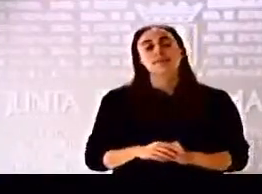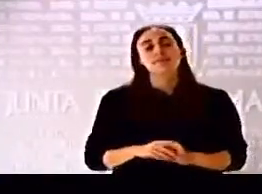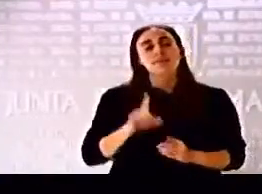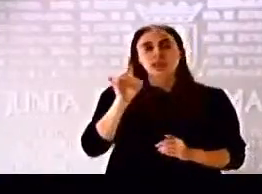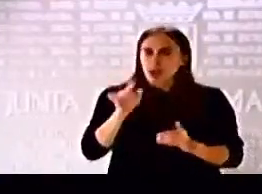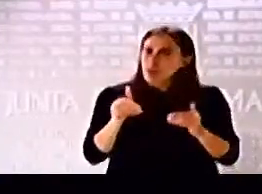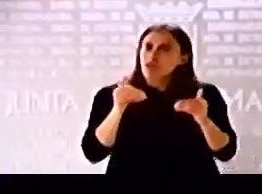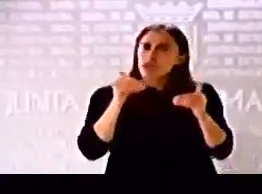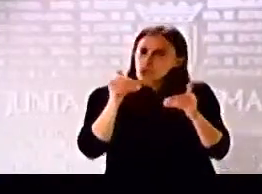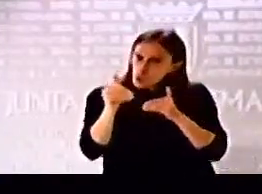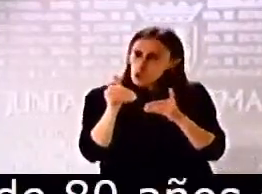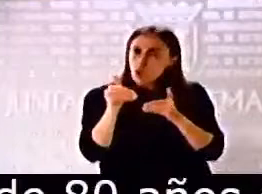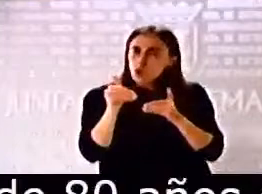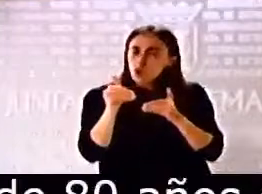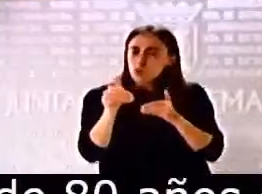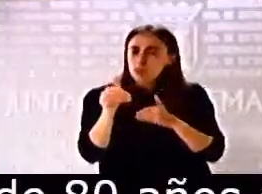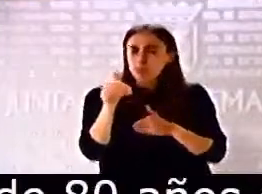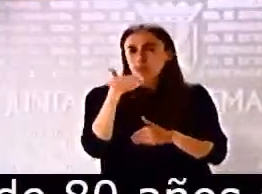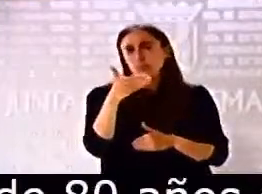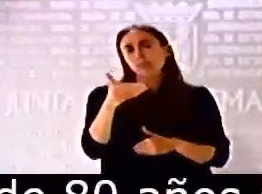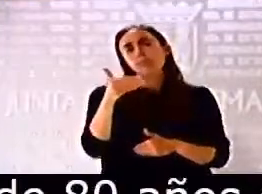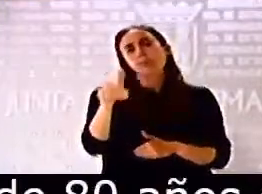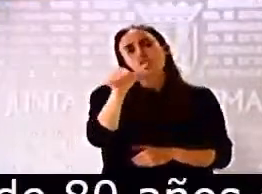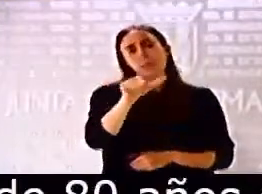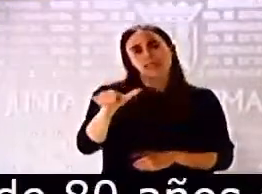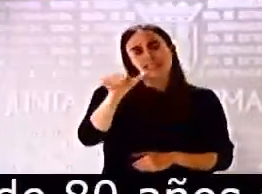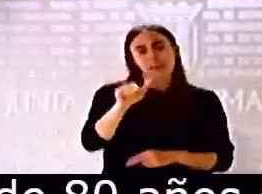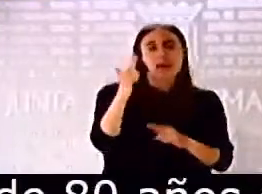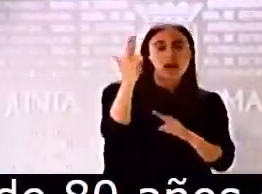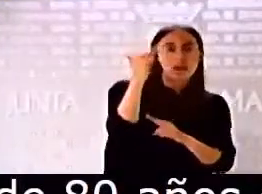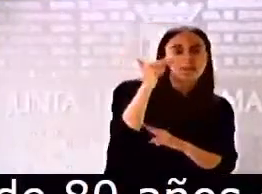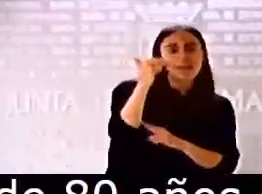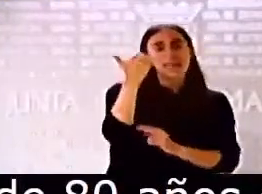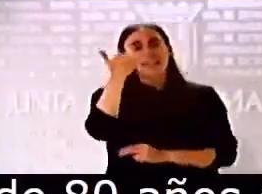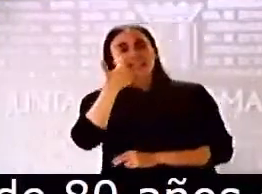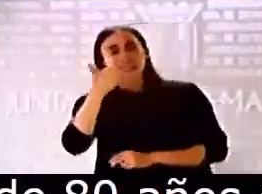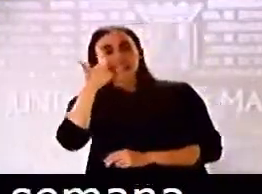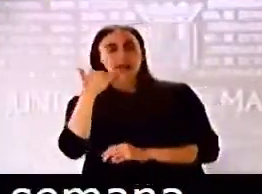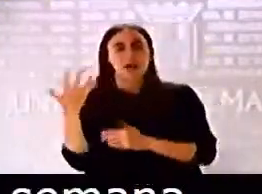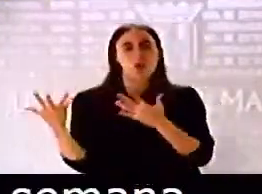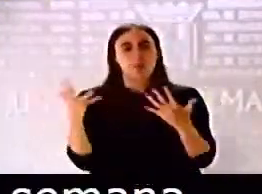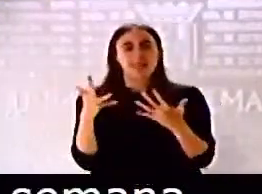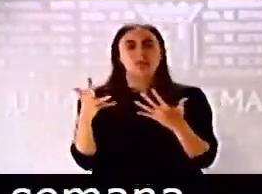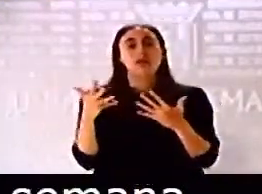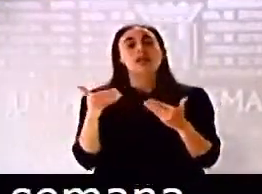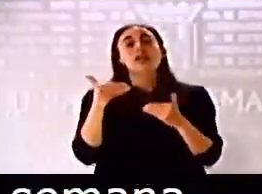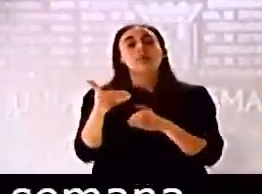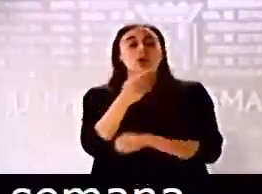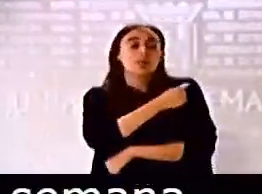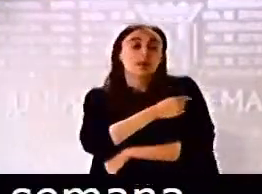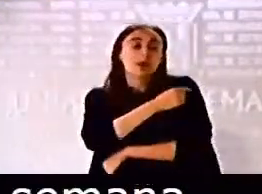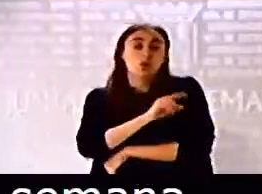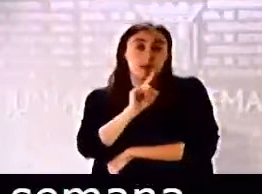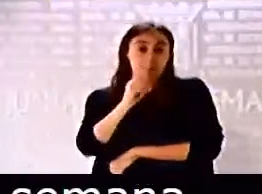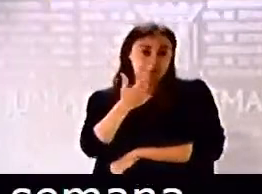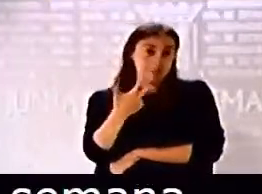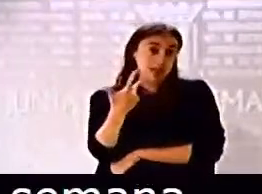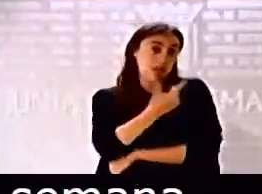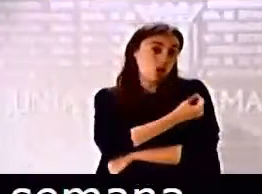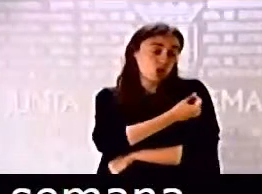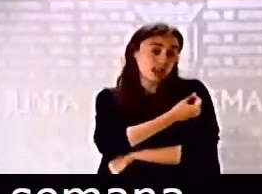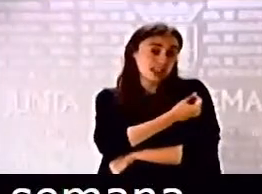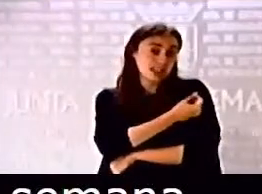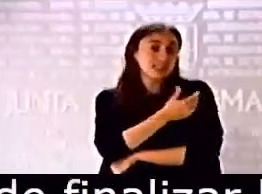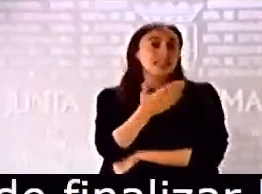Seremos capaces en esta semana, probablemente entre el viernes y el sábado, de finalizar la vacunación con primera dosis de